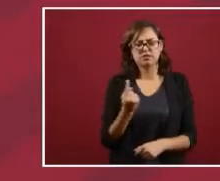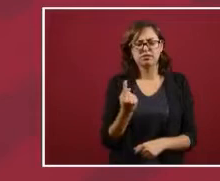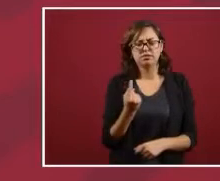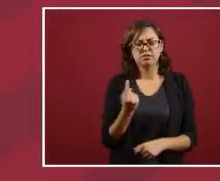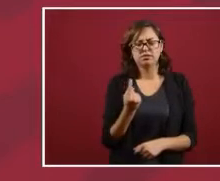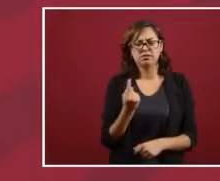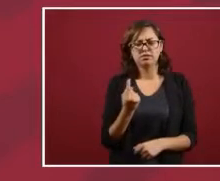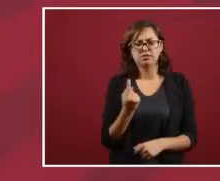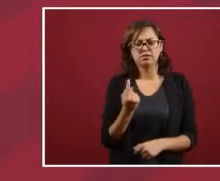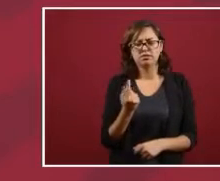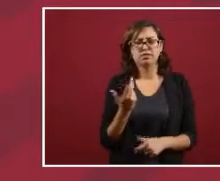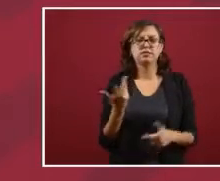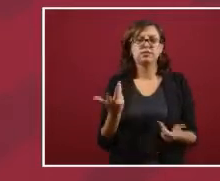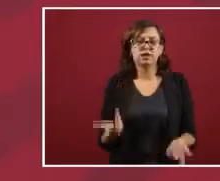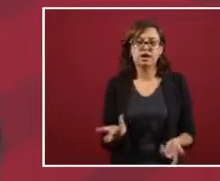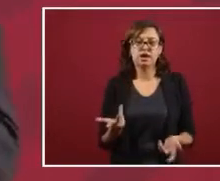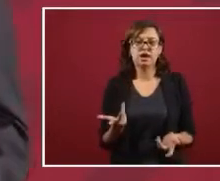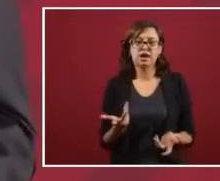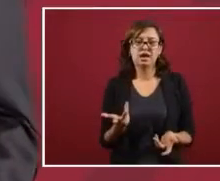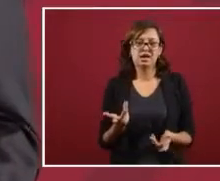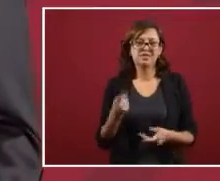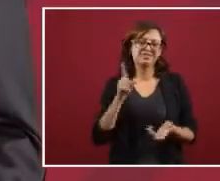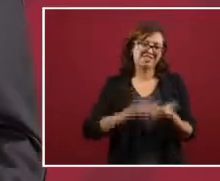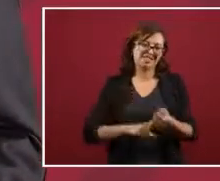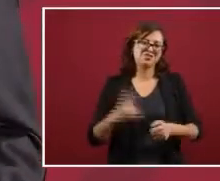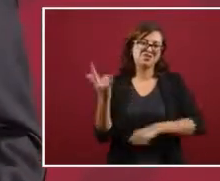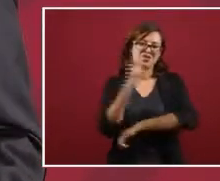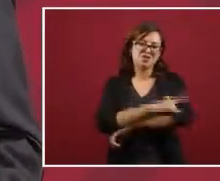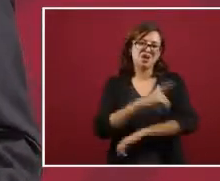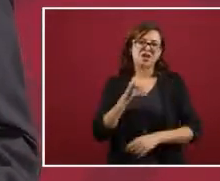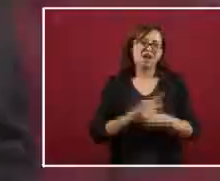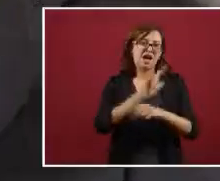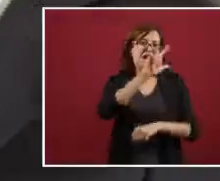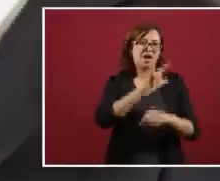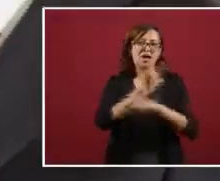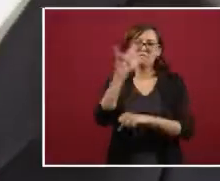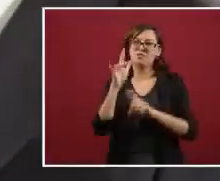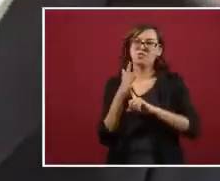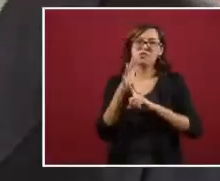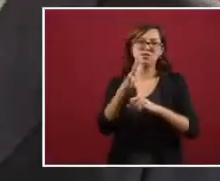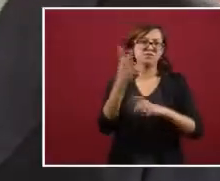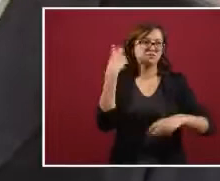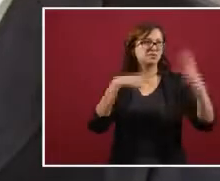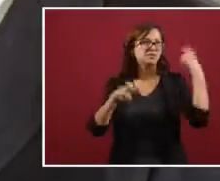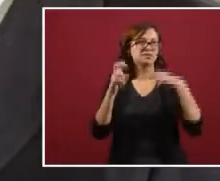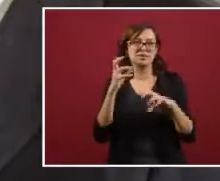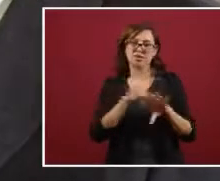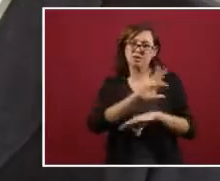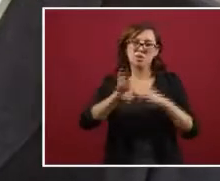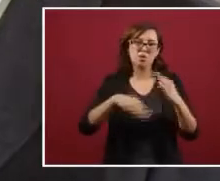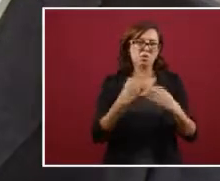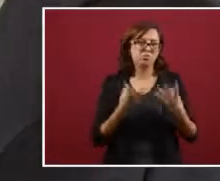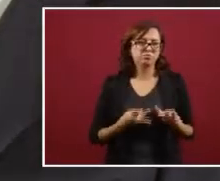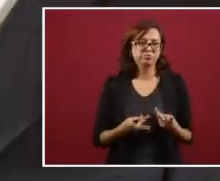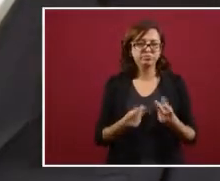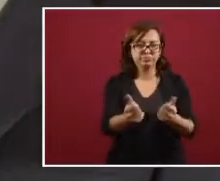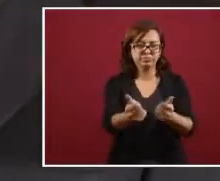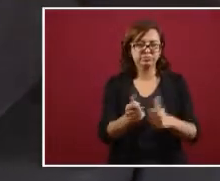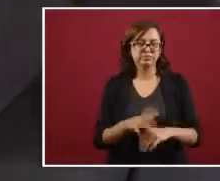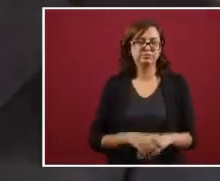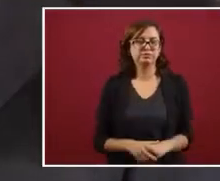el gasto de mantenimiento de los aviones y los viajes en aviones. Nada